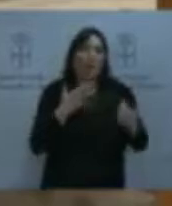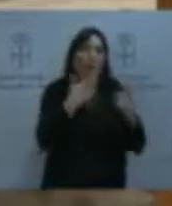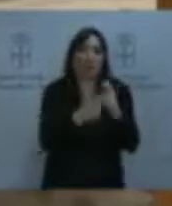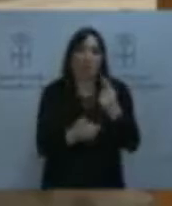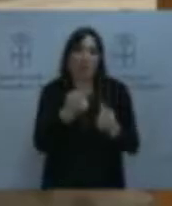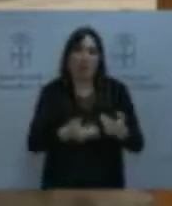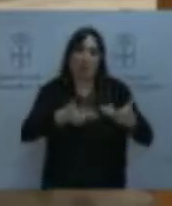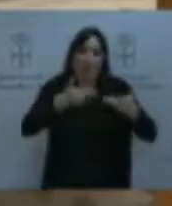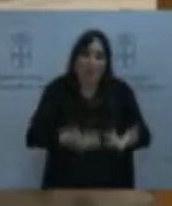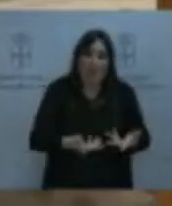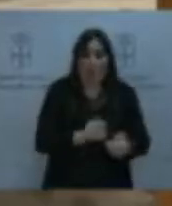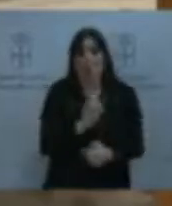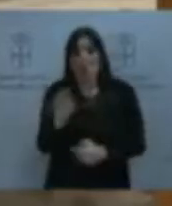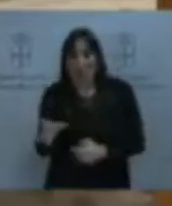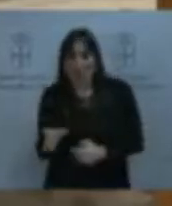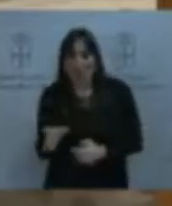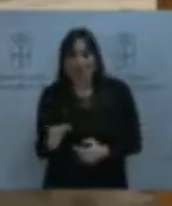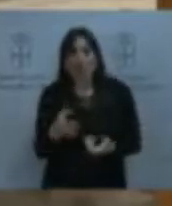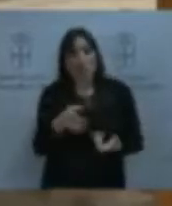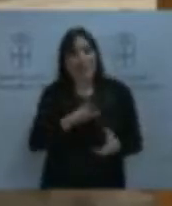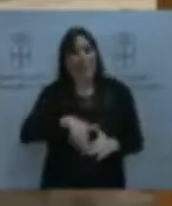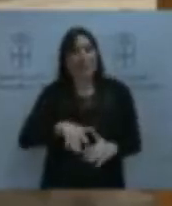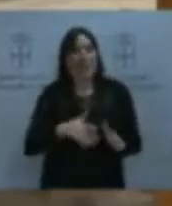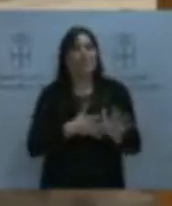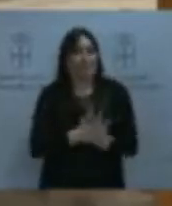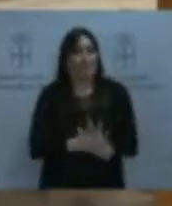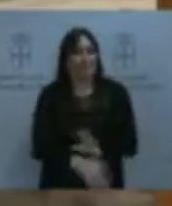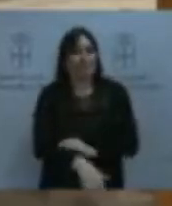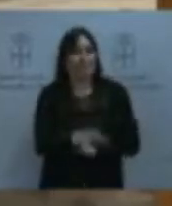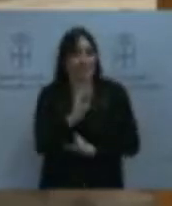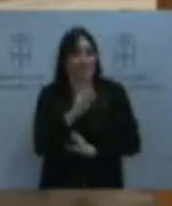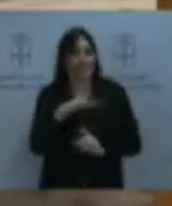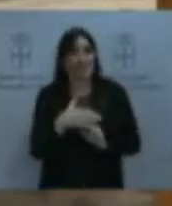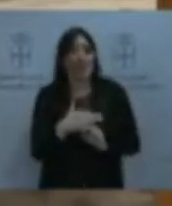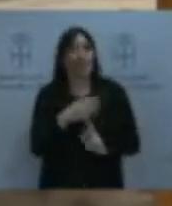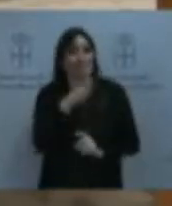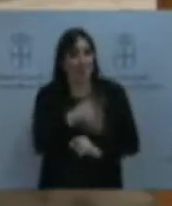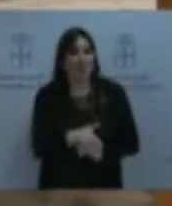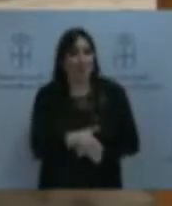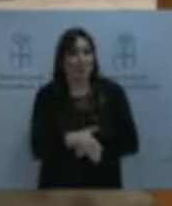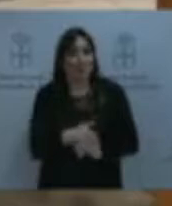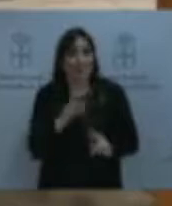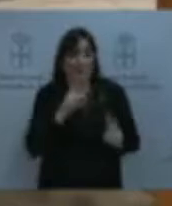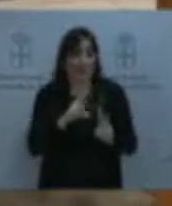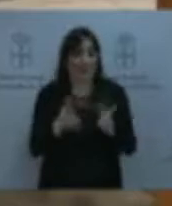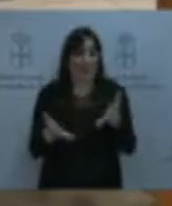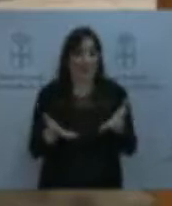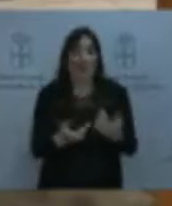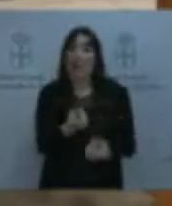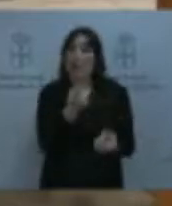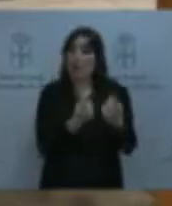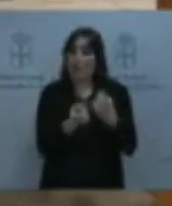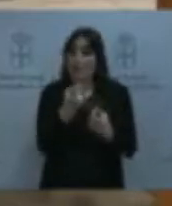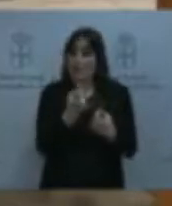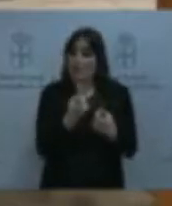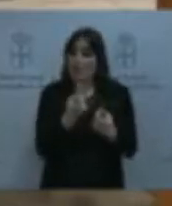para lo que está sucediendo. Verá, si uno coge la encuesta que se hace cada 4 años de la estructura